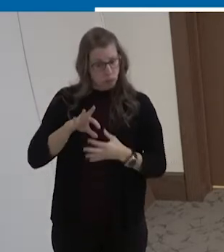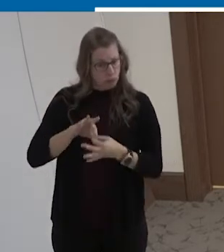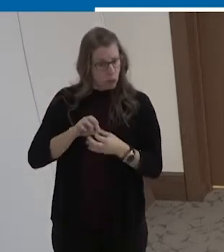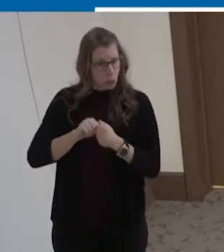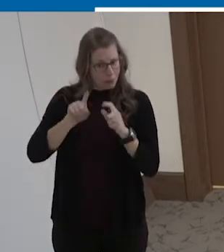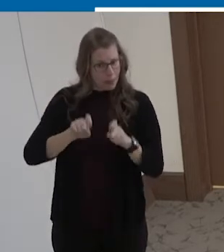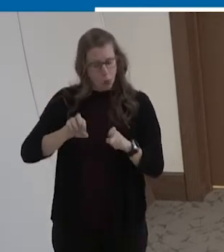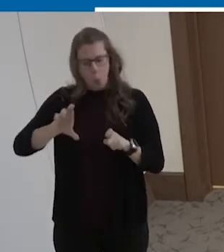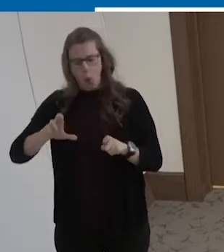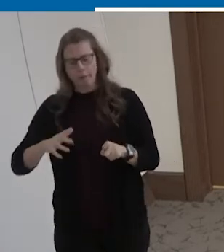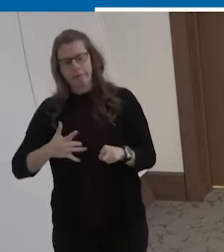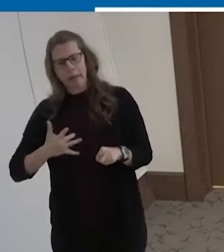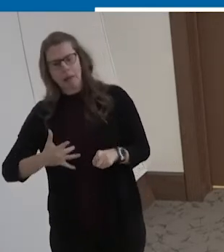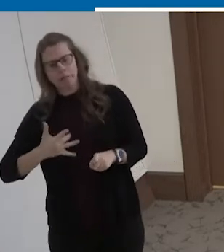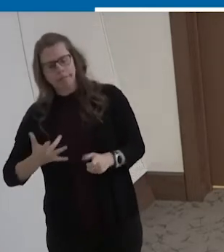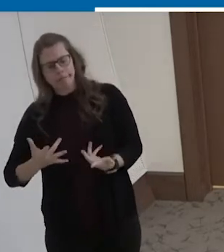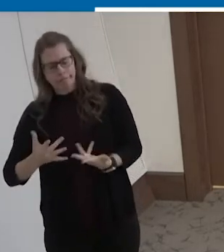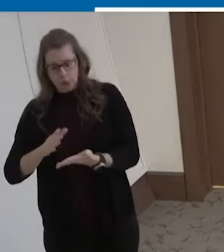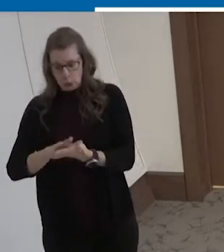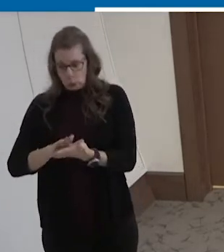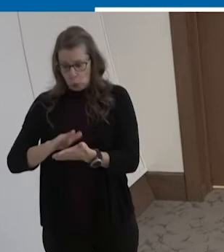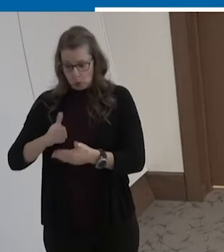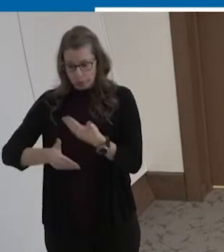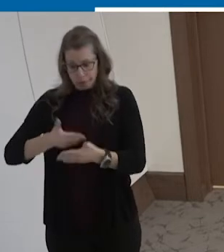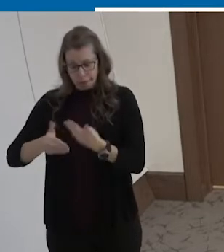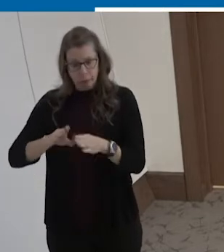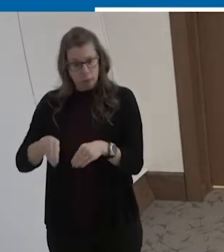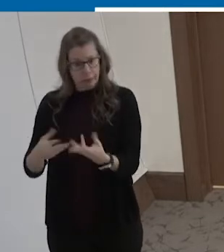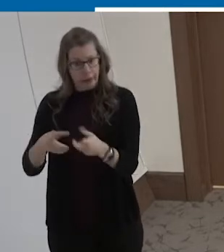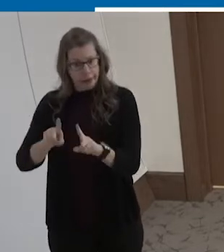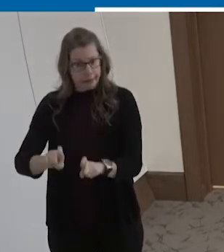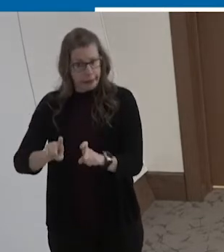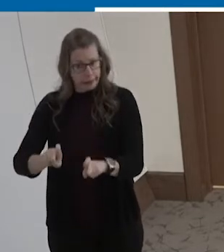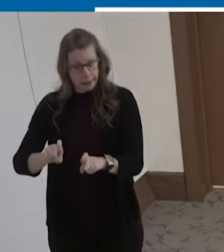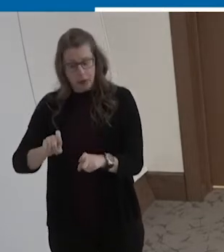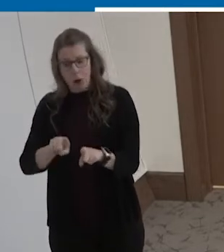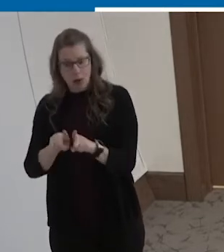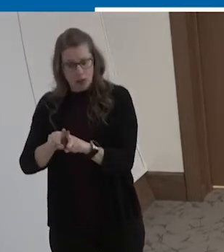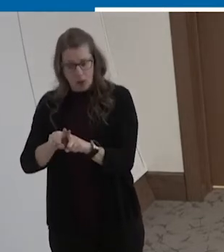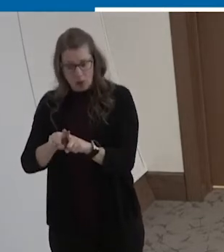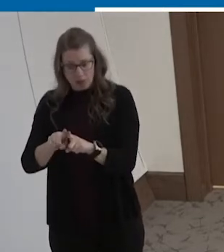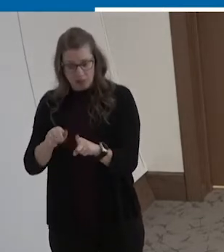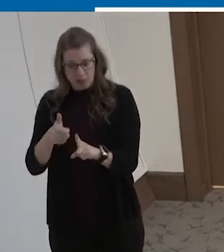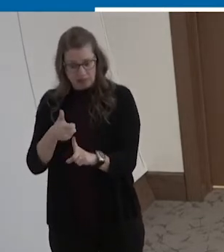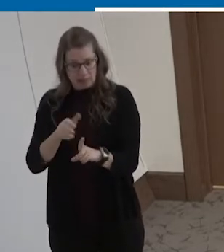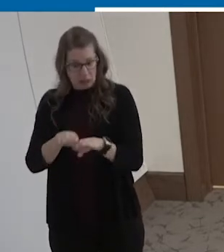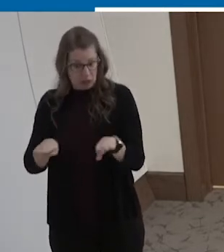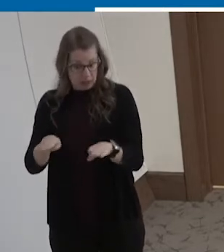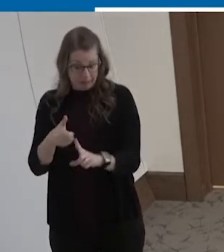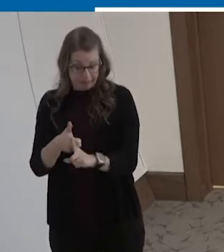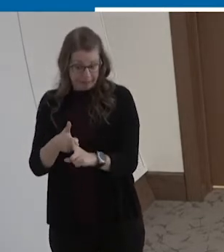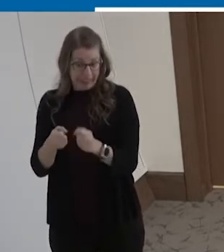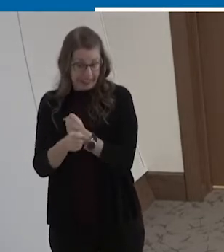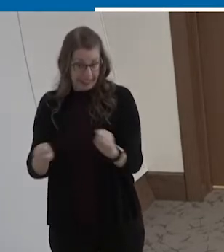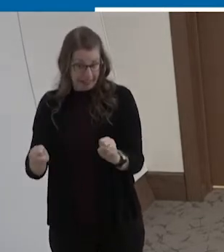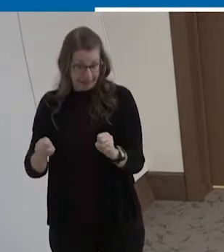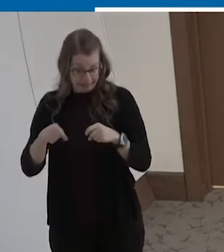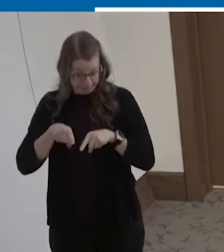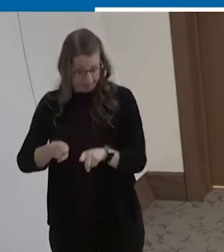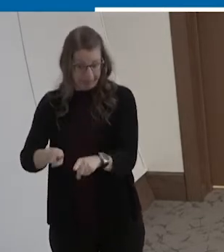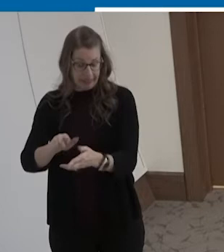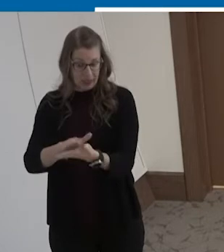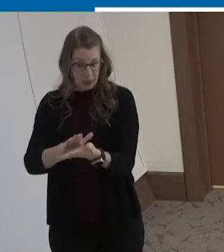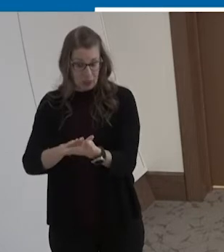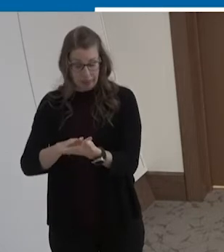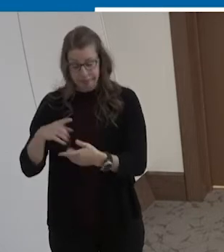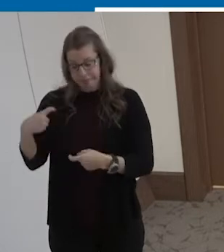you felt the schools are doing on keeping kids safe in school. Y también si usted está